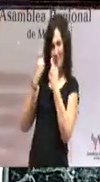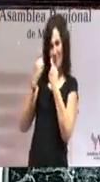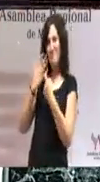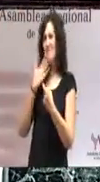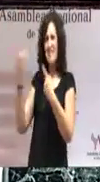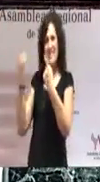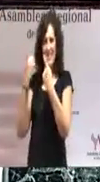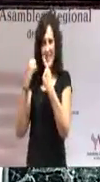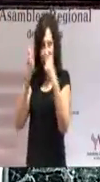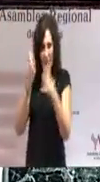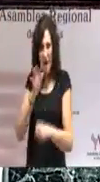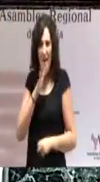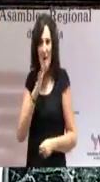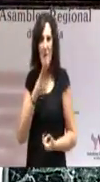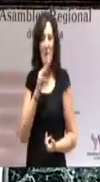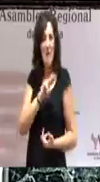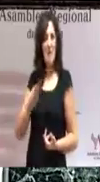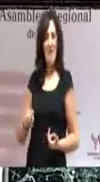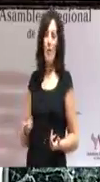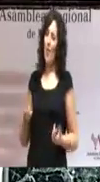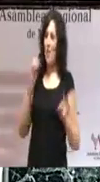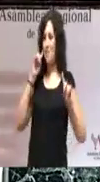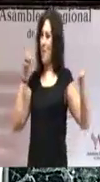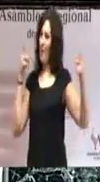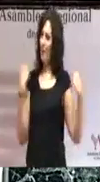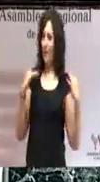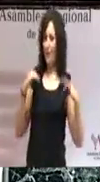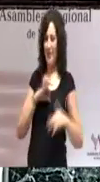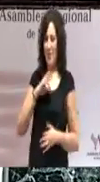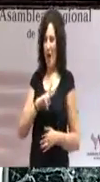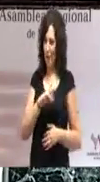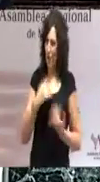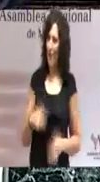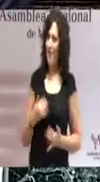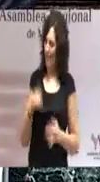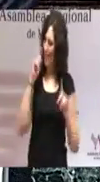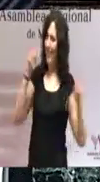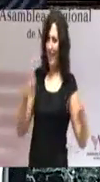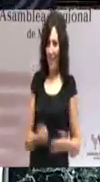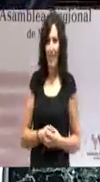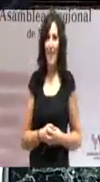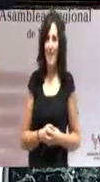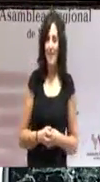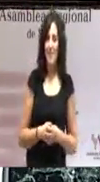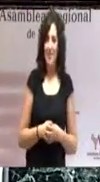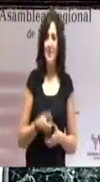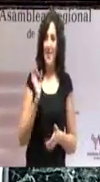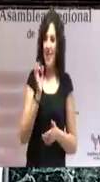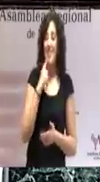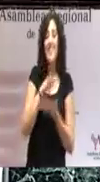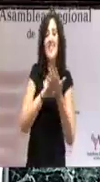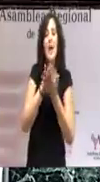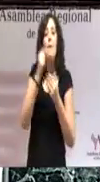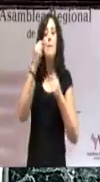Partido Popular en materia de agua. ¡Qué atrevido, señor Urralburu! ¡Qué atrevido! Nos habla de